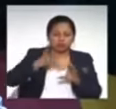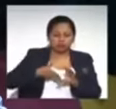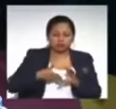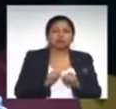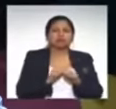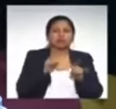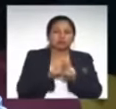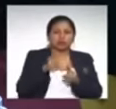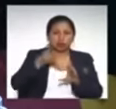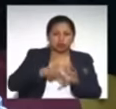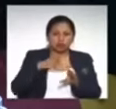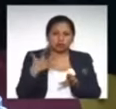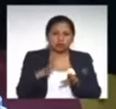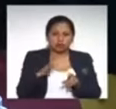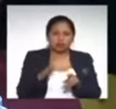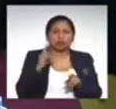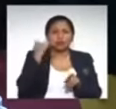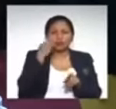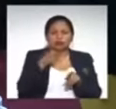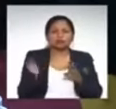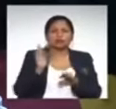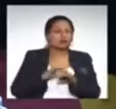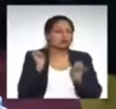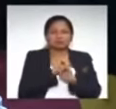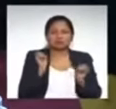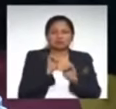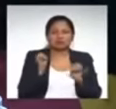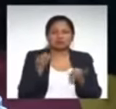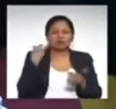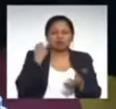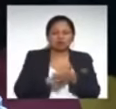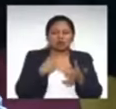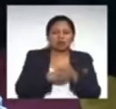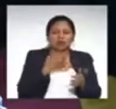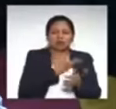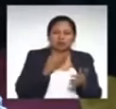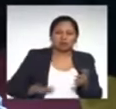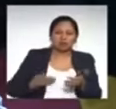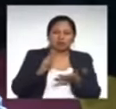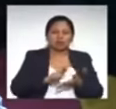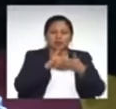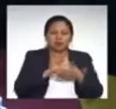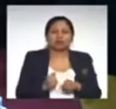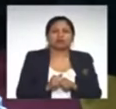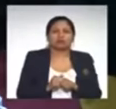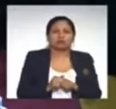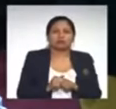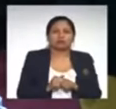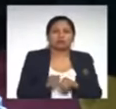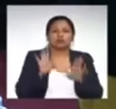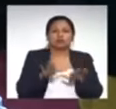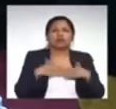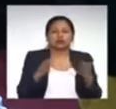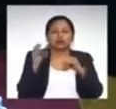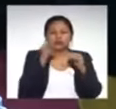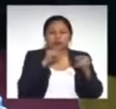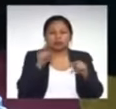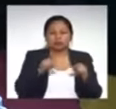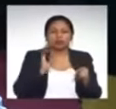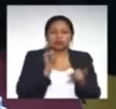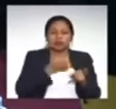combustibles, a la gasolina regular, al diésel, que ni siquiera ha sancionado el presidente de la República. ¿De qué estamos hablando en